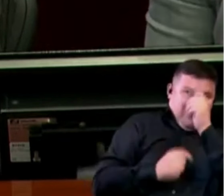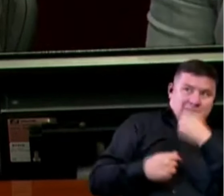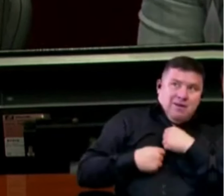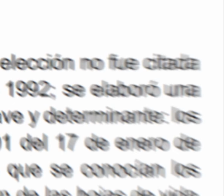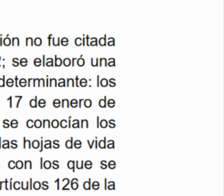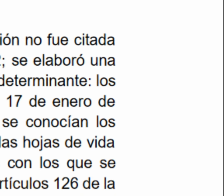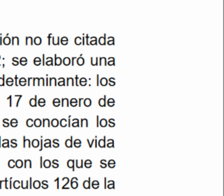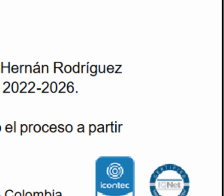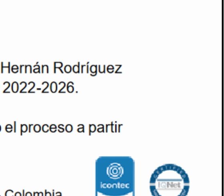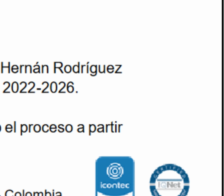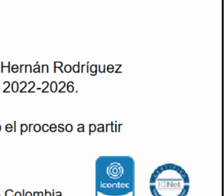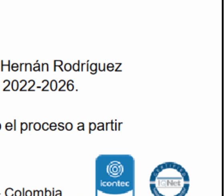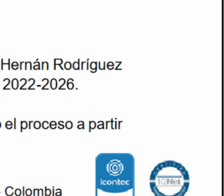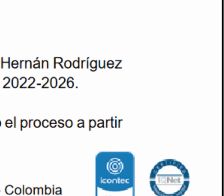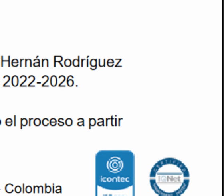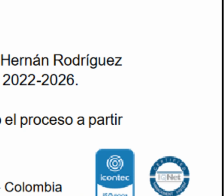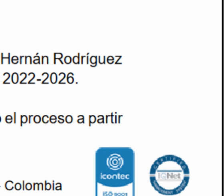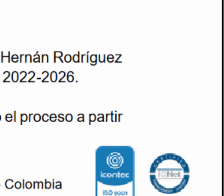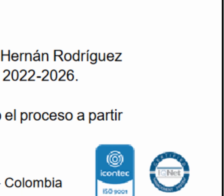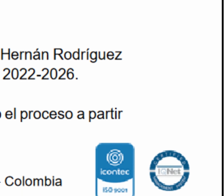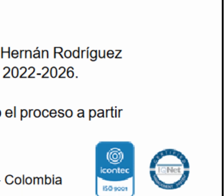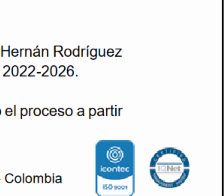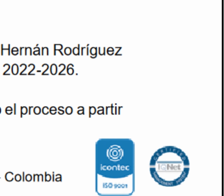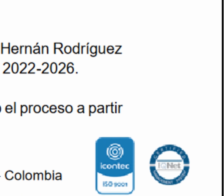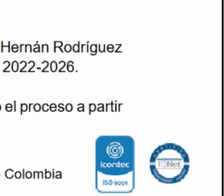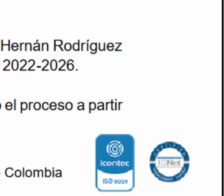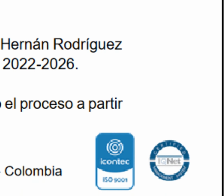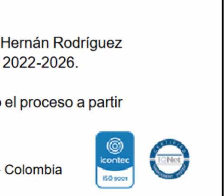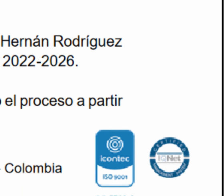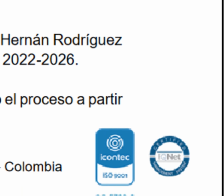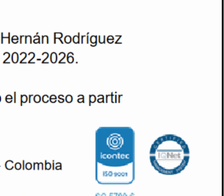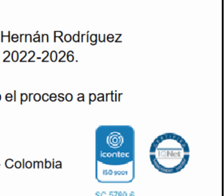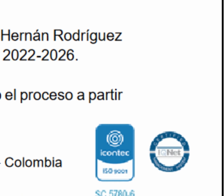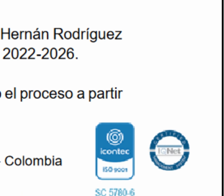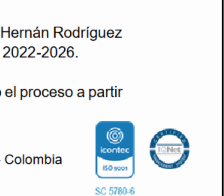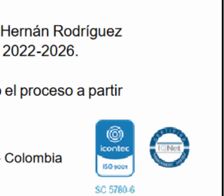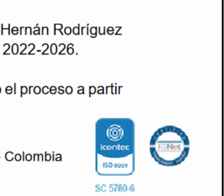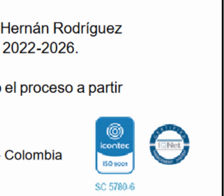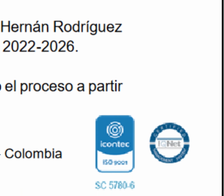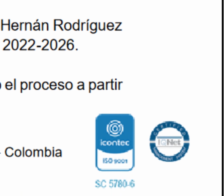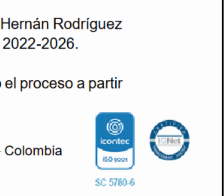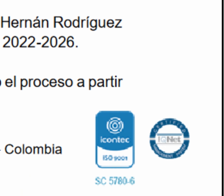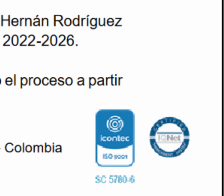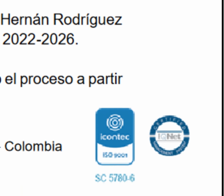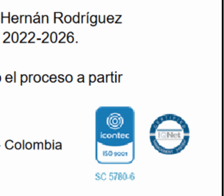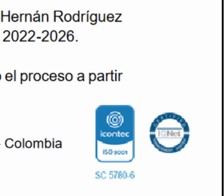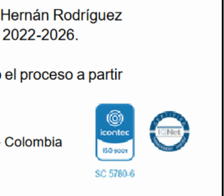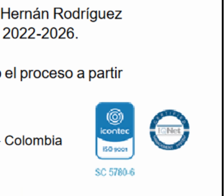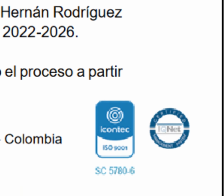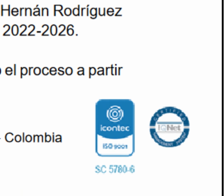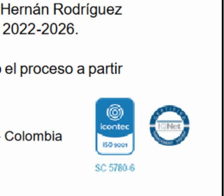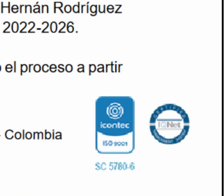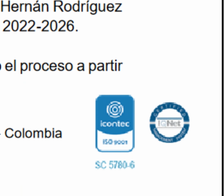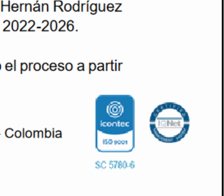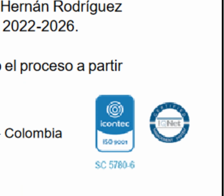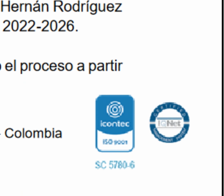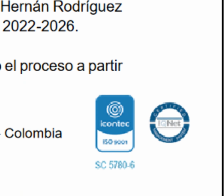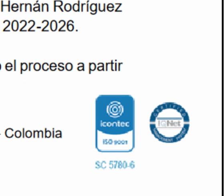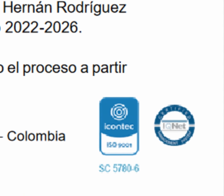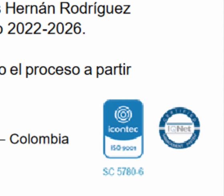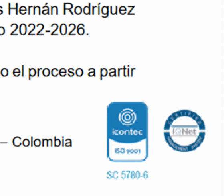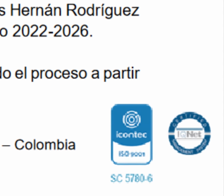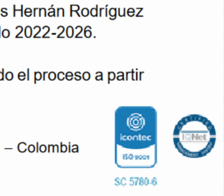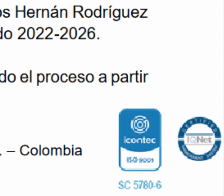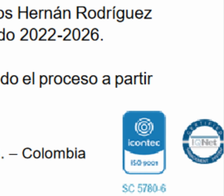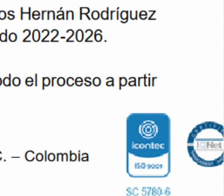Santander en la primera fase de la elección. Por lo tanto, se afectó la objetividad y legalidad del proceso electoral. Además,